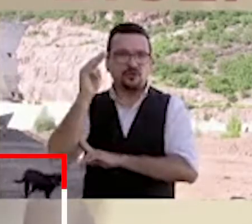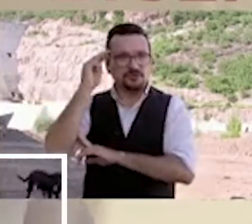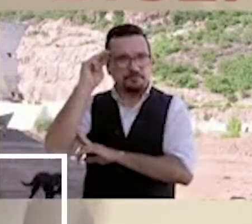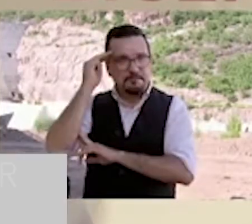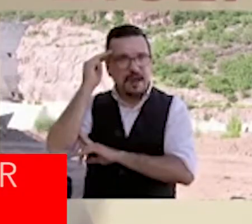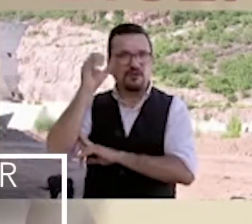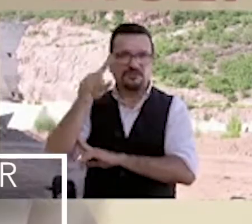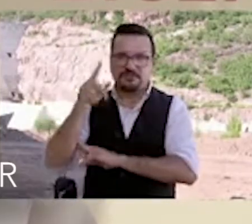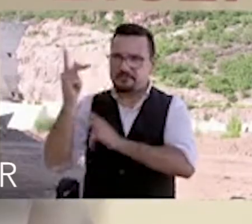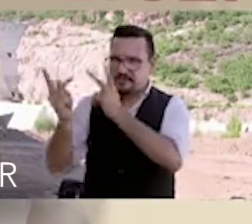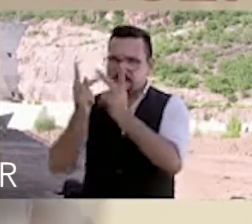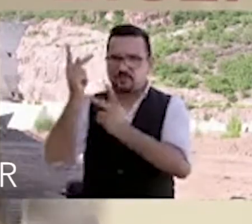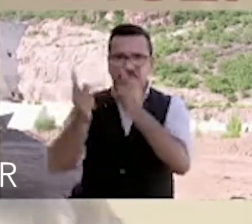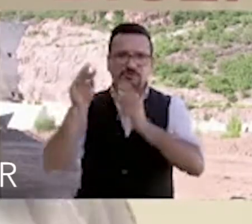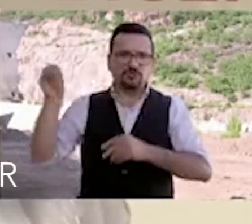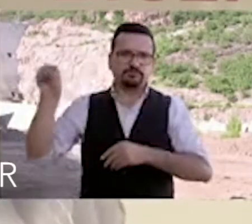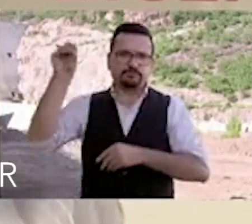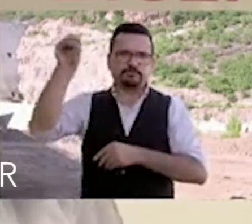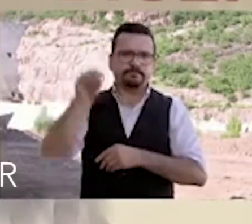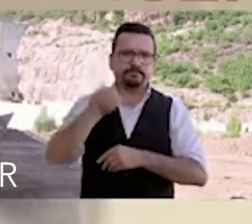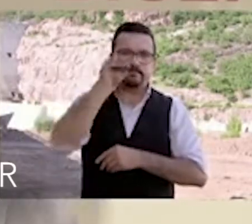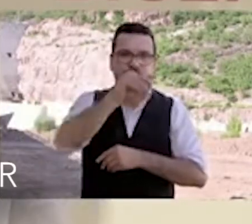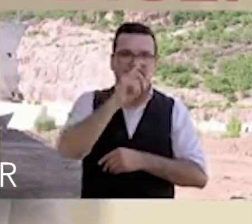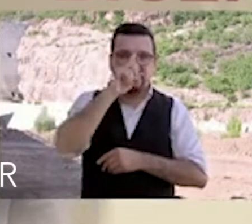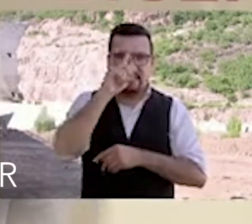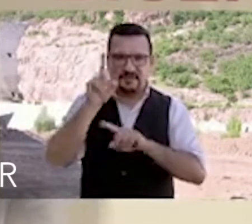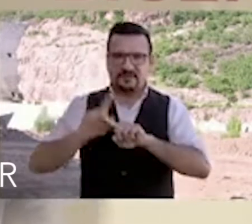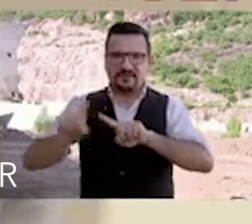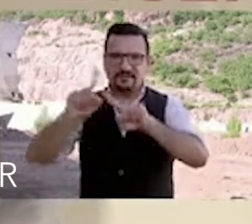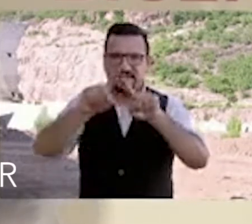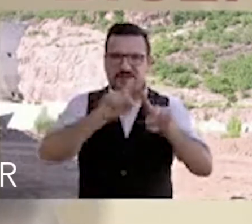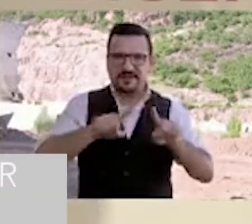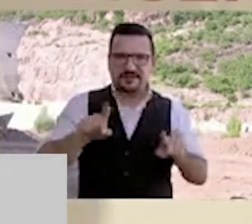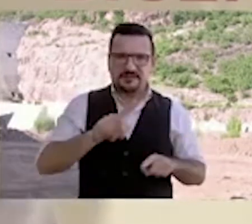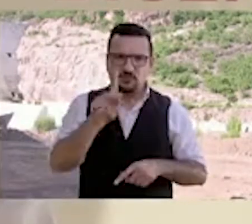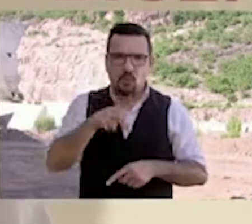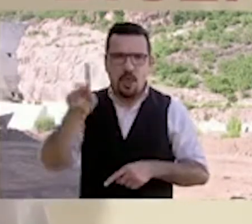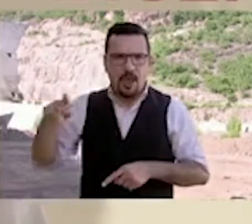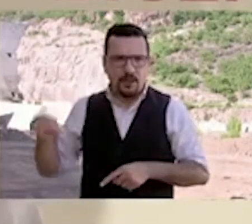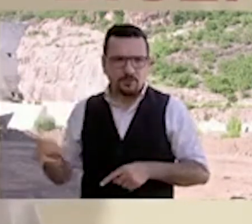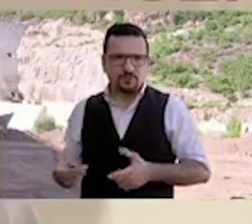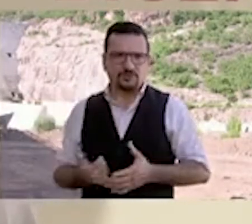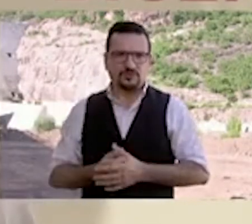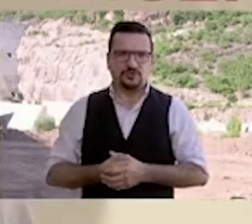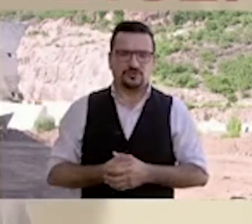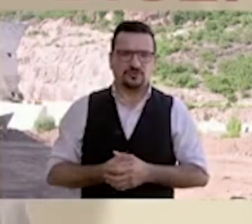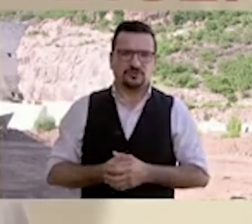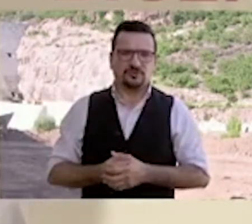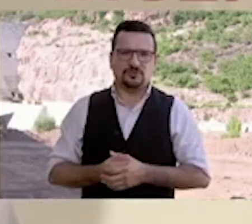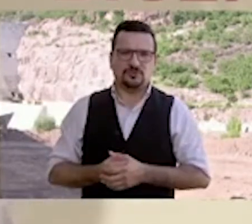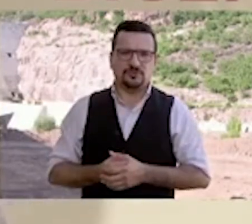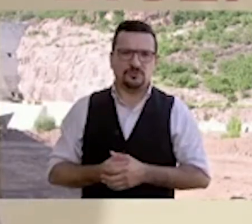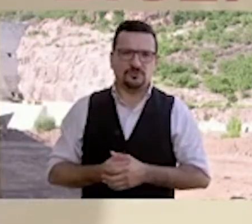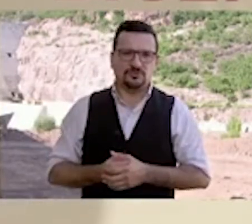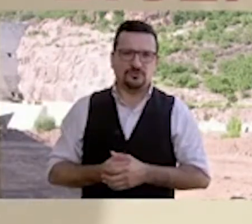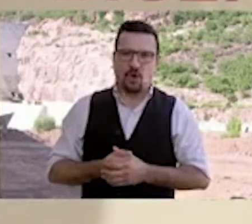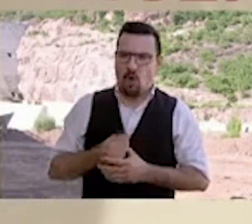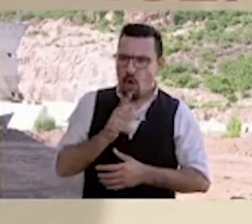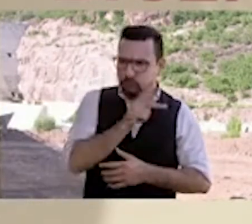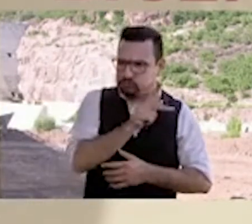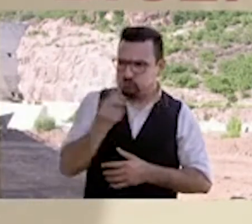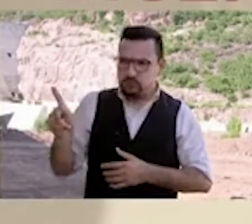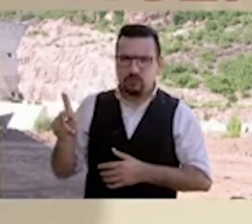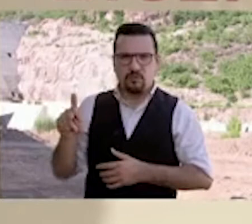vamos a seguir visitando todos los pueblos, todas las